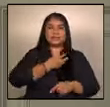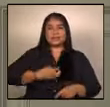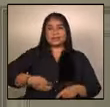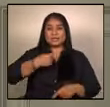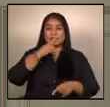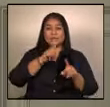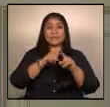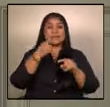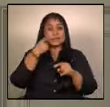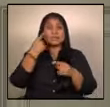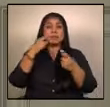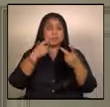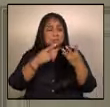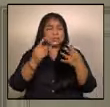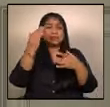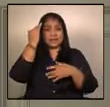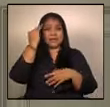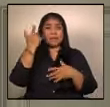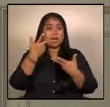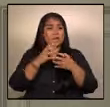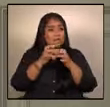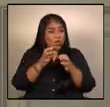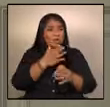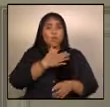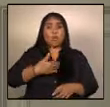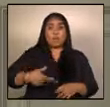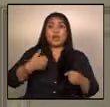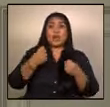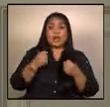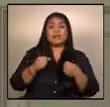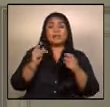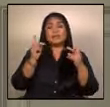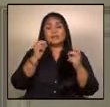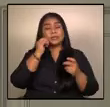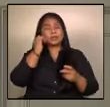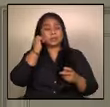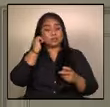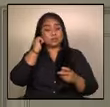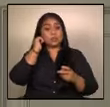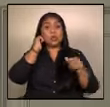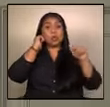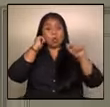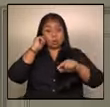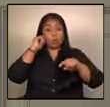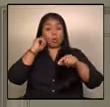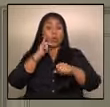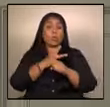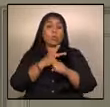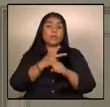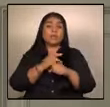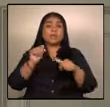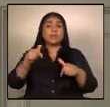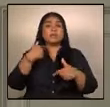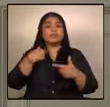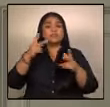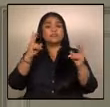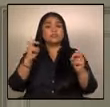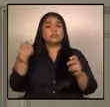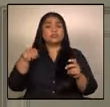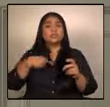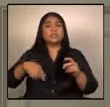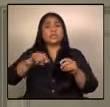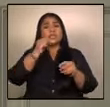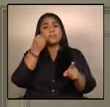los múltiples esfuerzos que los gobiernos están realizando en estos temas. Hoy, en Guatemala, estamos abordando el tema de